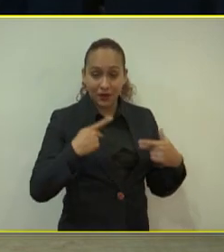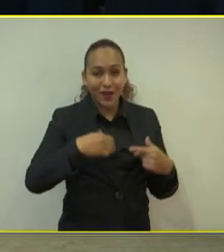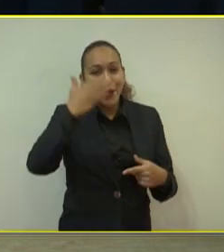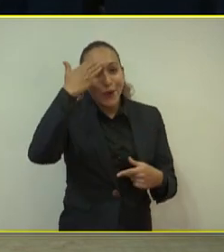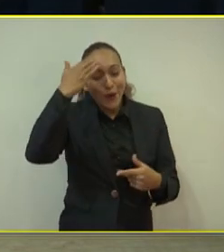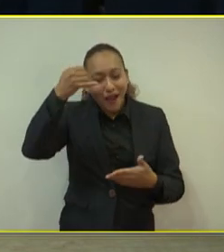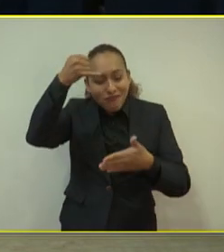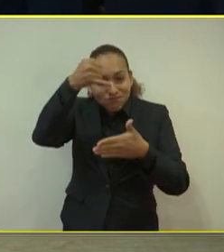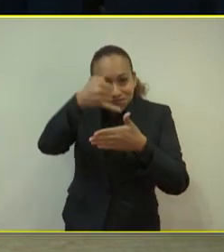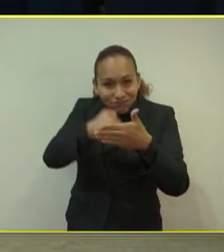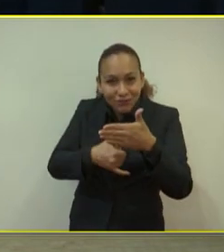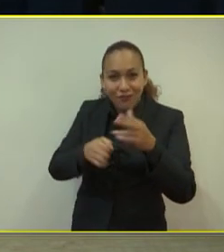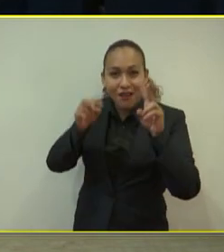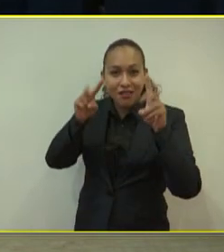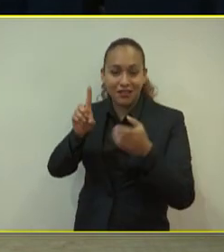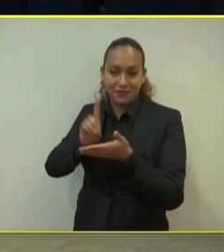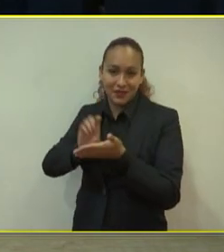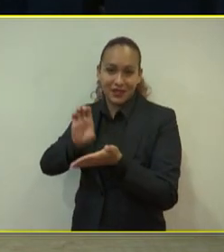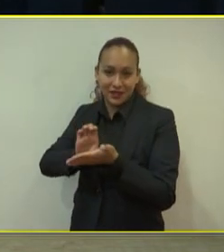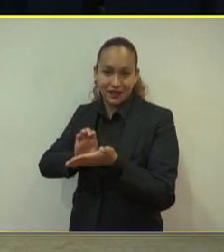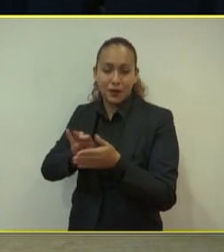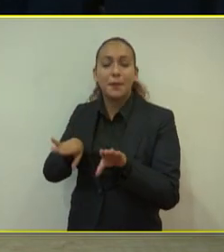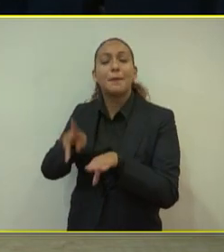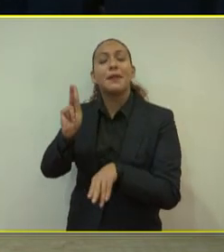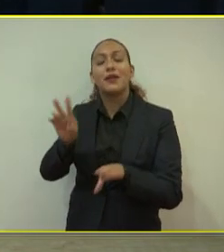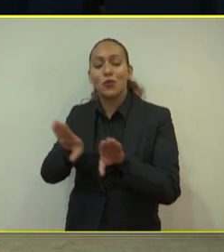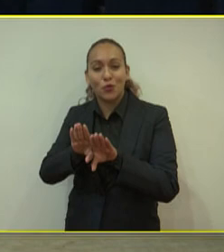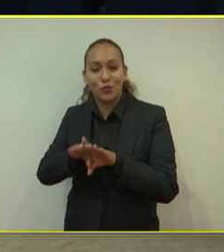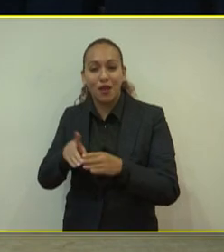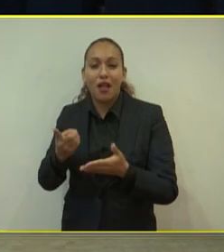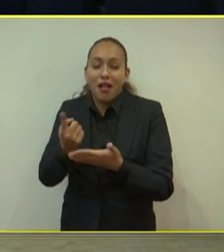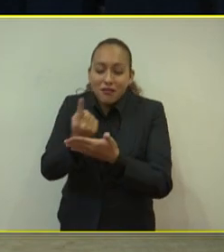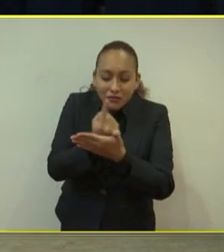también nosotros desde el diseño poder abordar, y